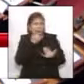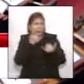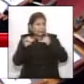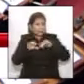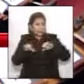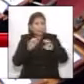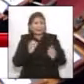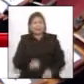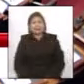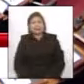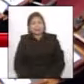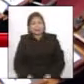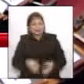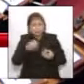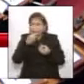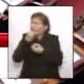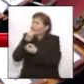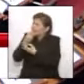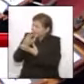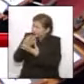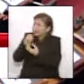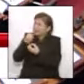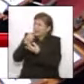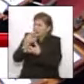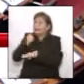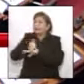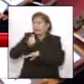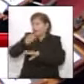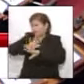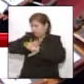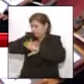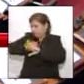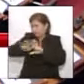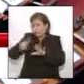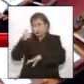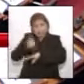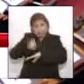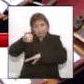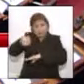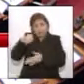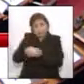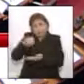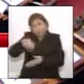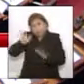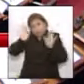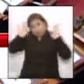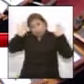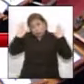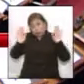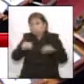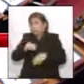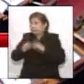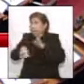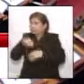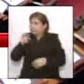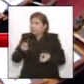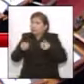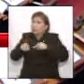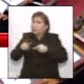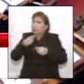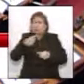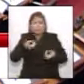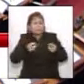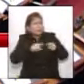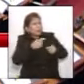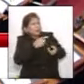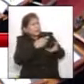pasando aquí. Ya, está bien. Es la culpable y va a pagar por su culpa. ¿Yo? Pero es que tú no pones la fecha. ¿Pero cuándo quiere usted que